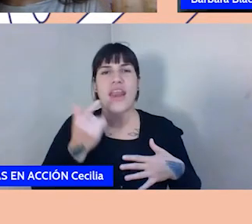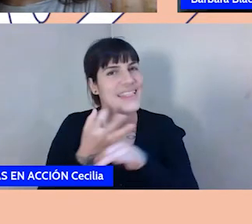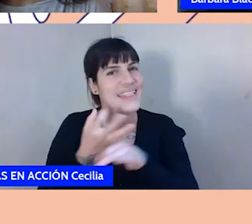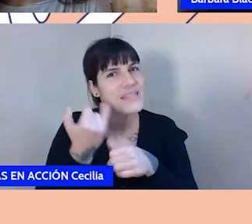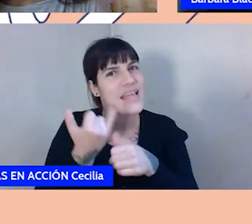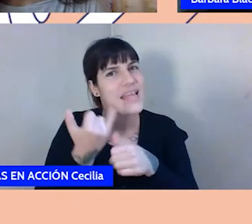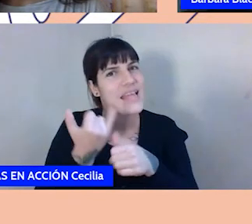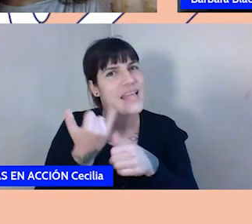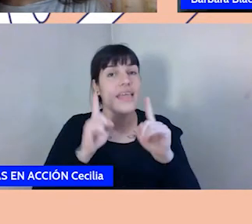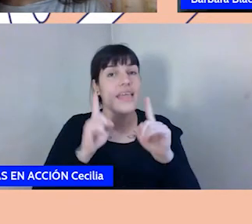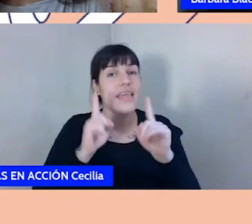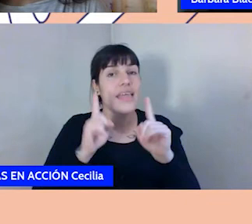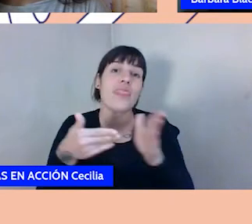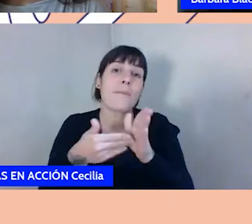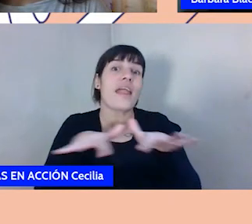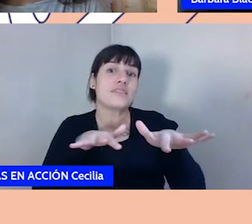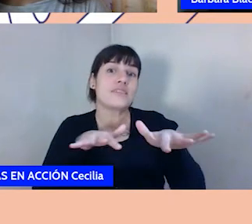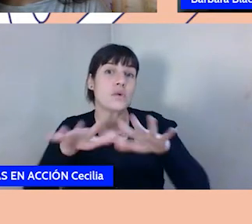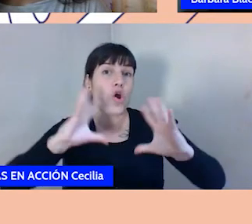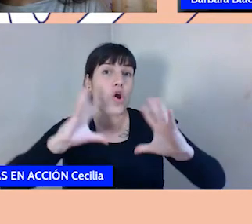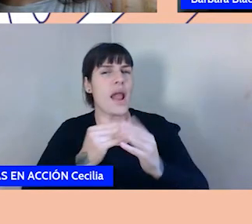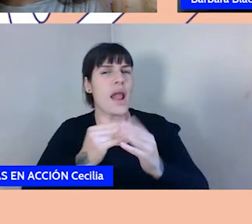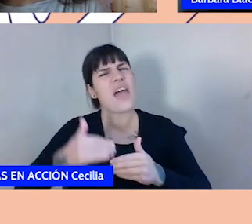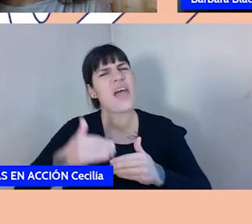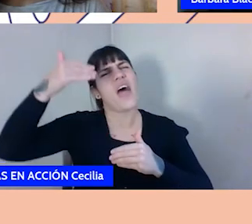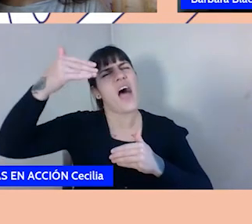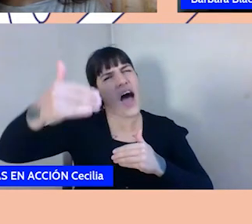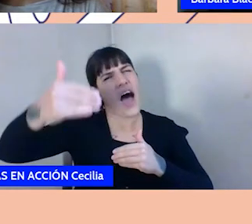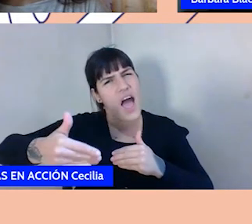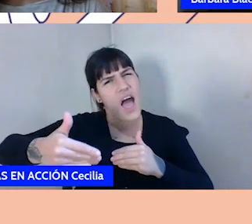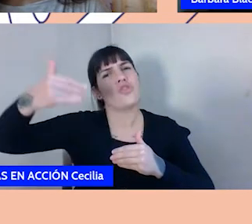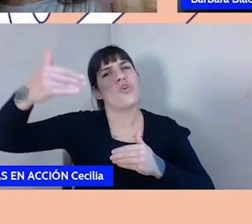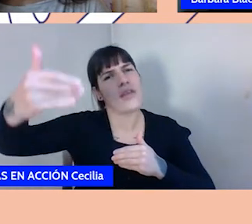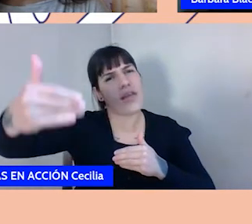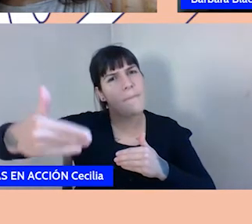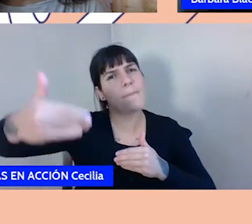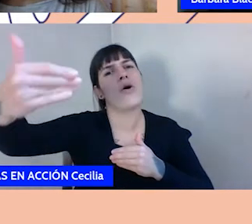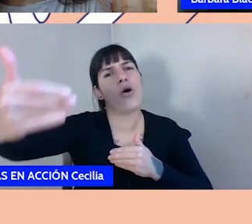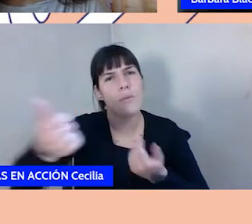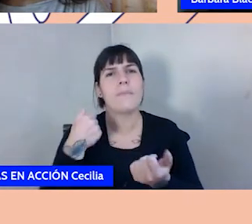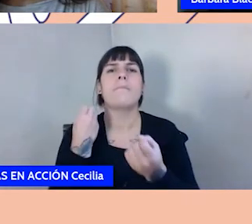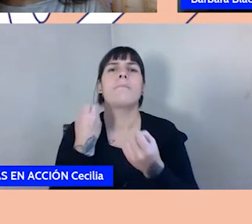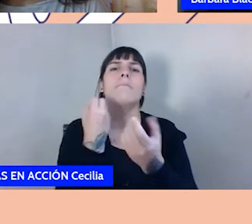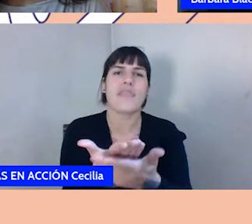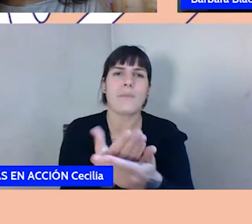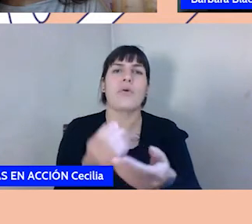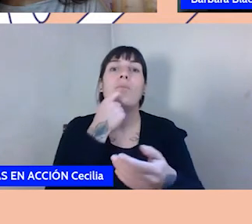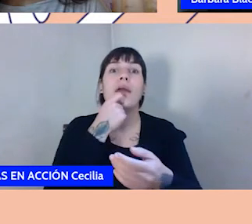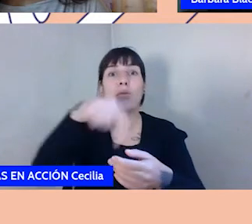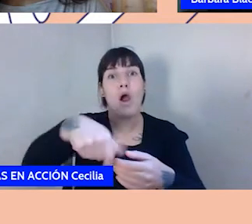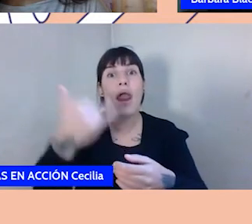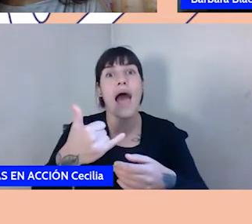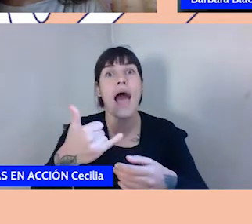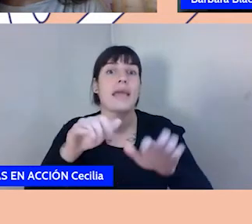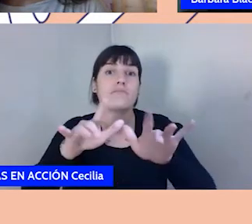llamados a contar historias alrededor de algún tema. Por ejemplo, hay una por ahí del conflicto anglófono en Camerún, donde mujeres de Camerún se sumaron a